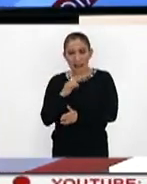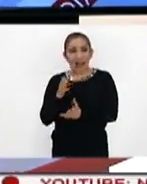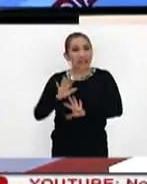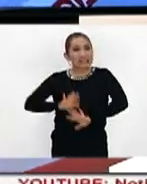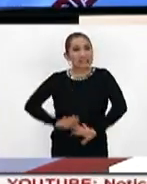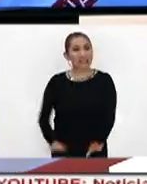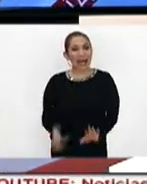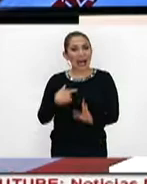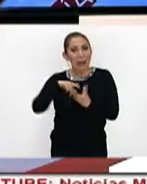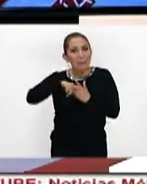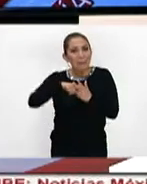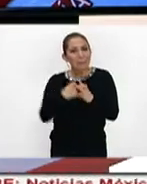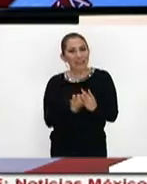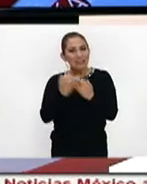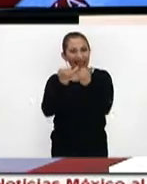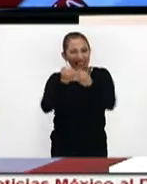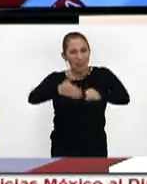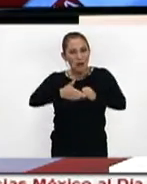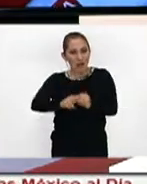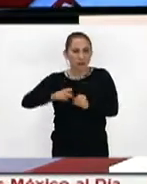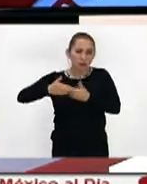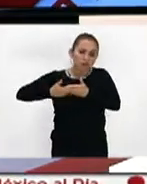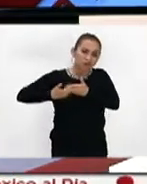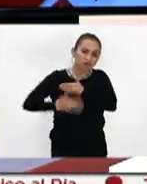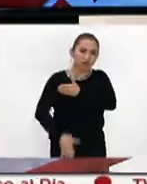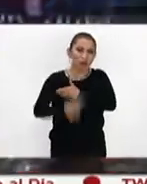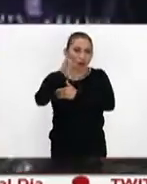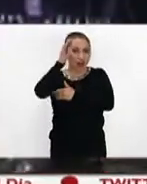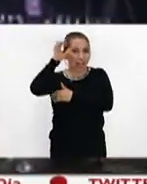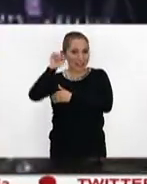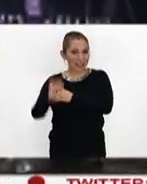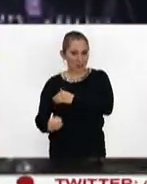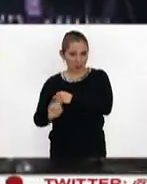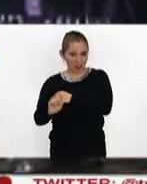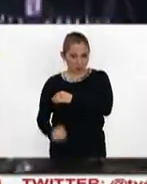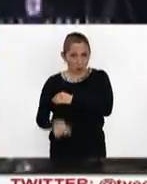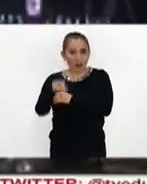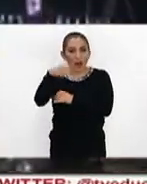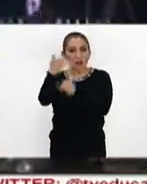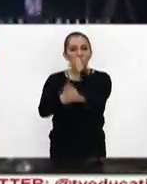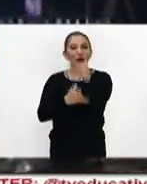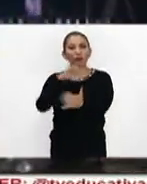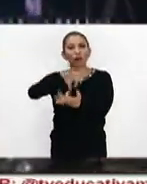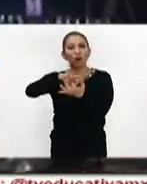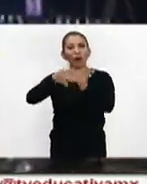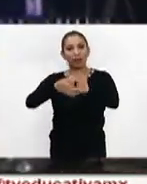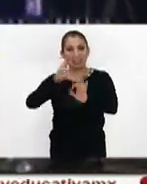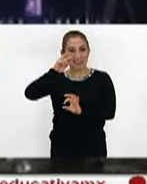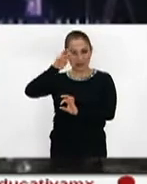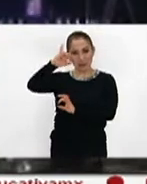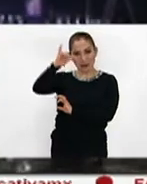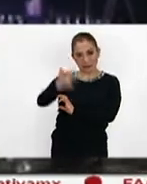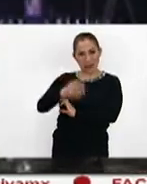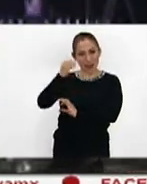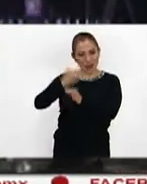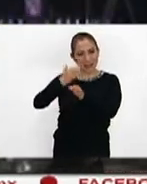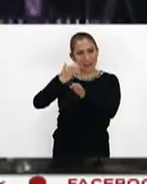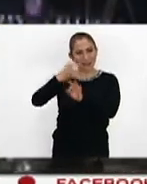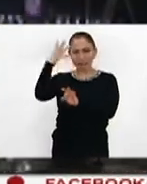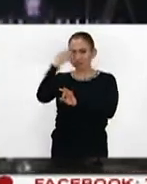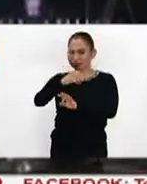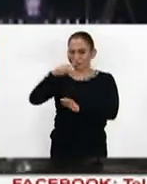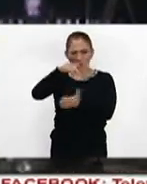dio esta espectacular inauguración allá en Corea del Sur de los Juegos Olímpicos. Ahí vemos imágenes de este